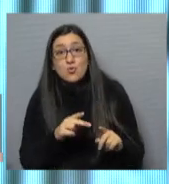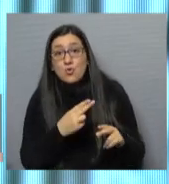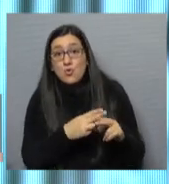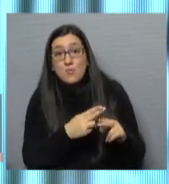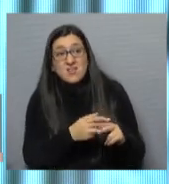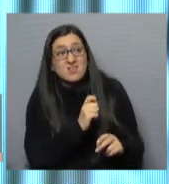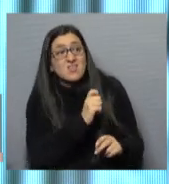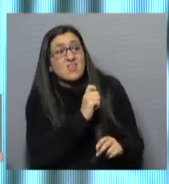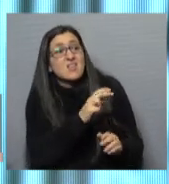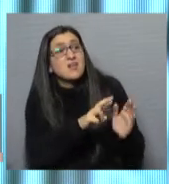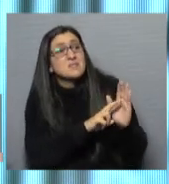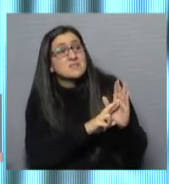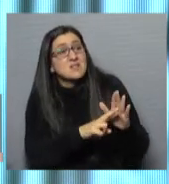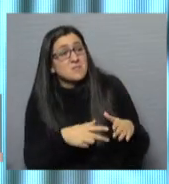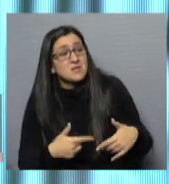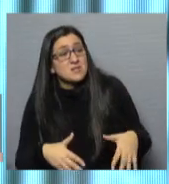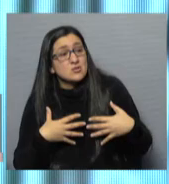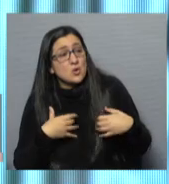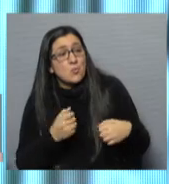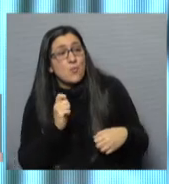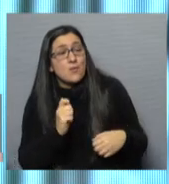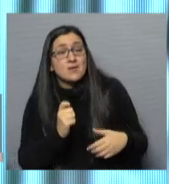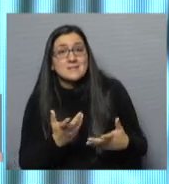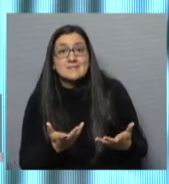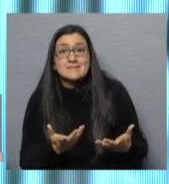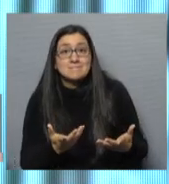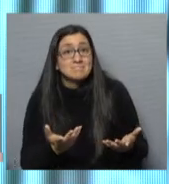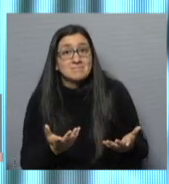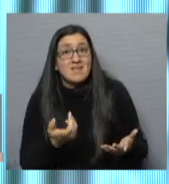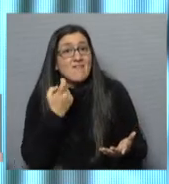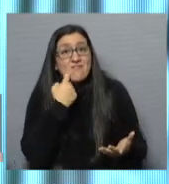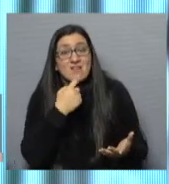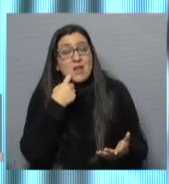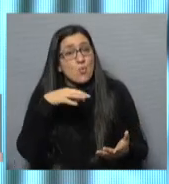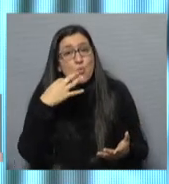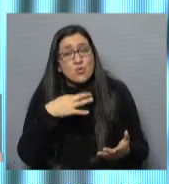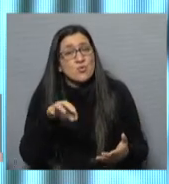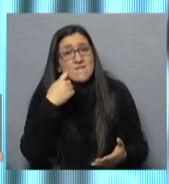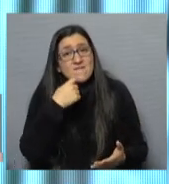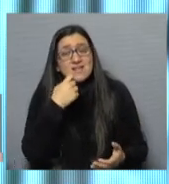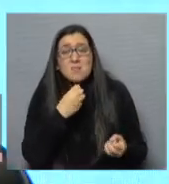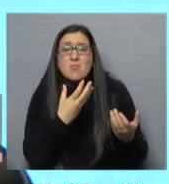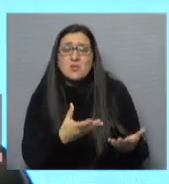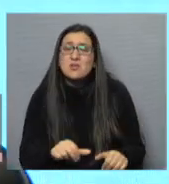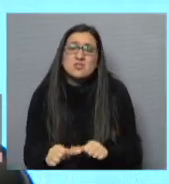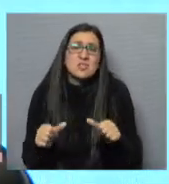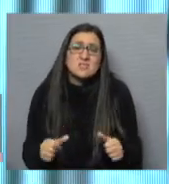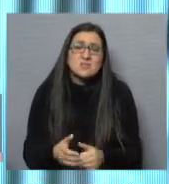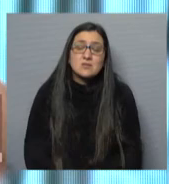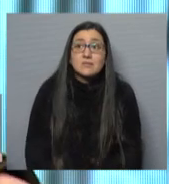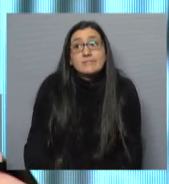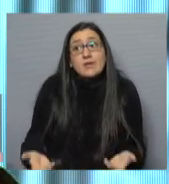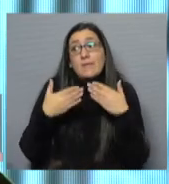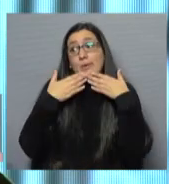trancada por el nombramiento del representante del Ministerio de Salud Pública. ¿Por qué está omiso eso? ¿Por qué no se hizo hasta el momento? Habría